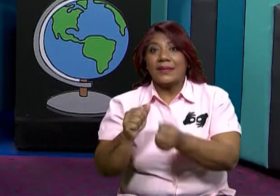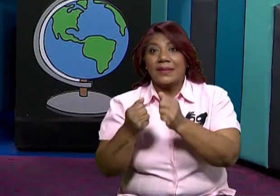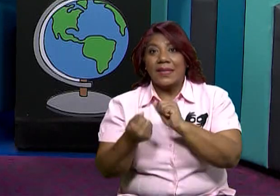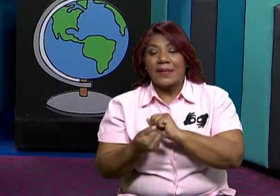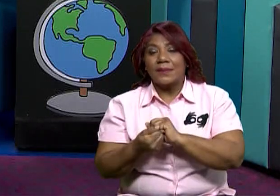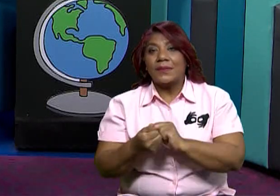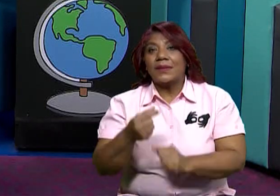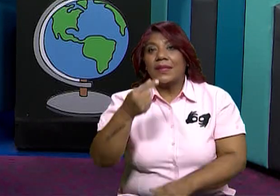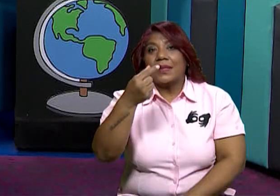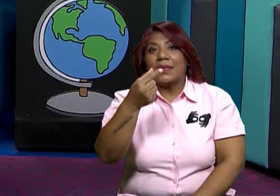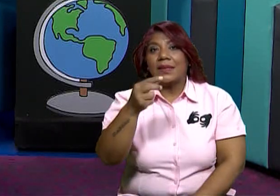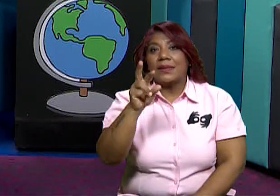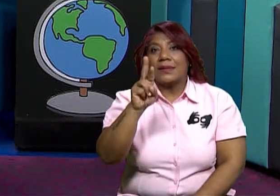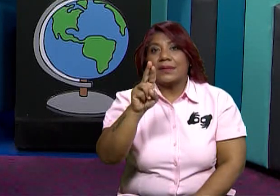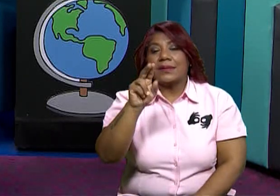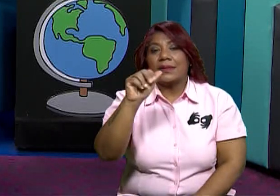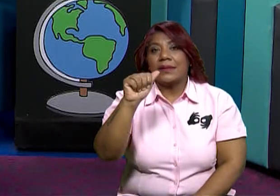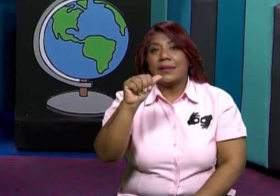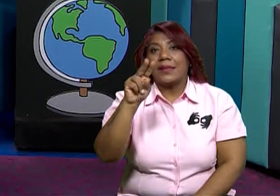Tenemos, ahí está,